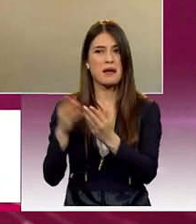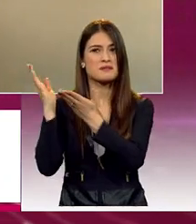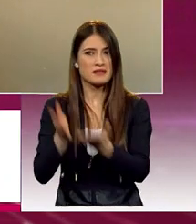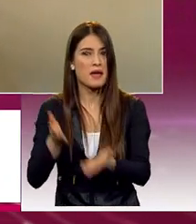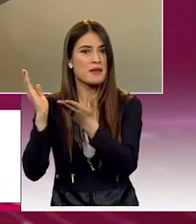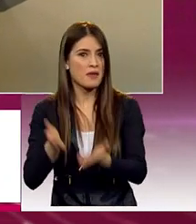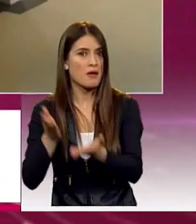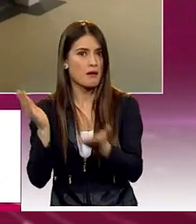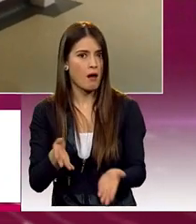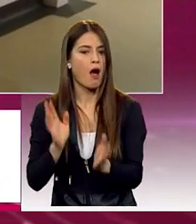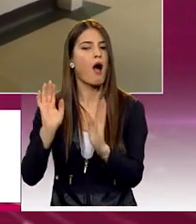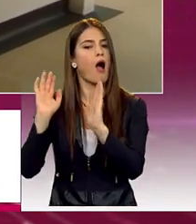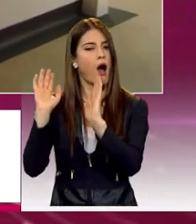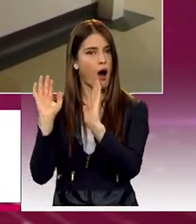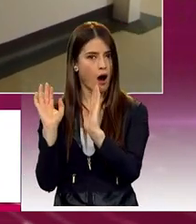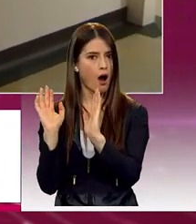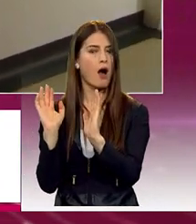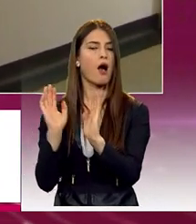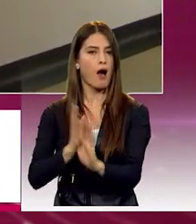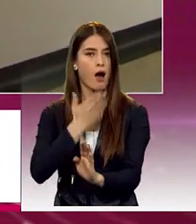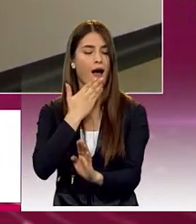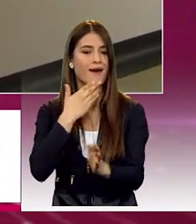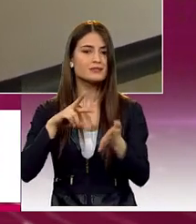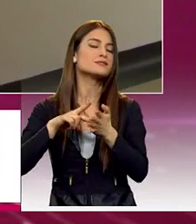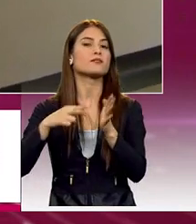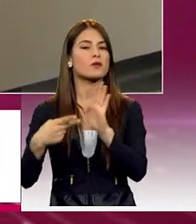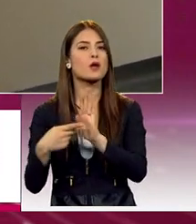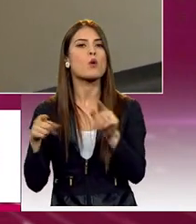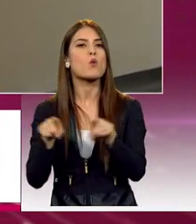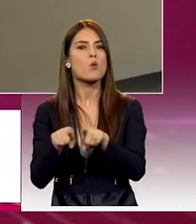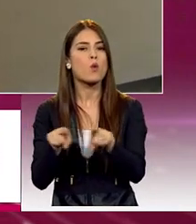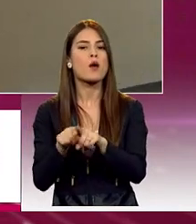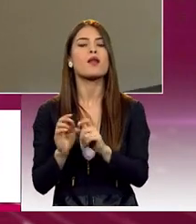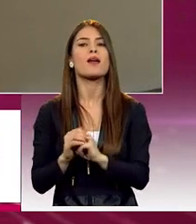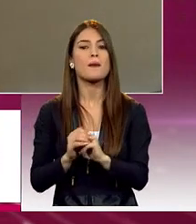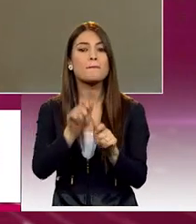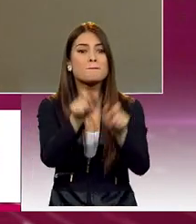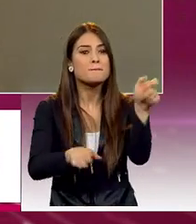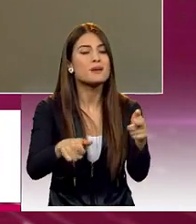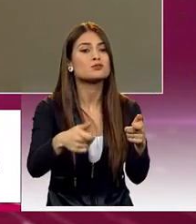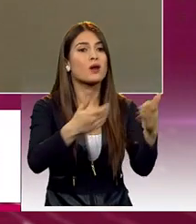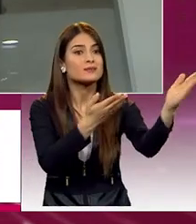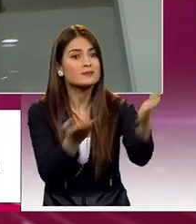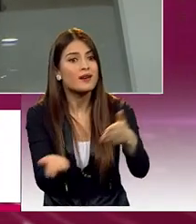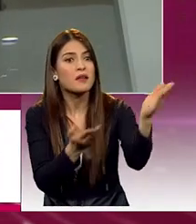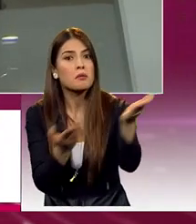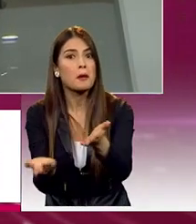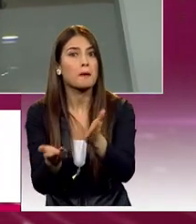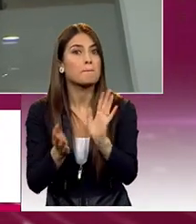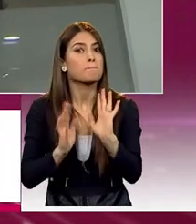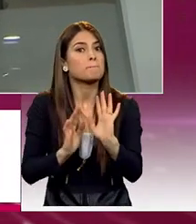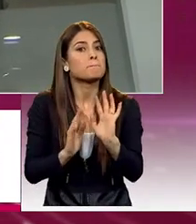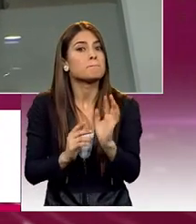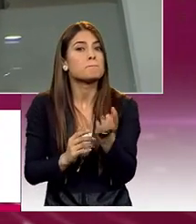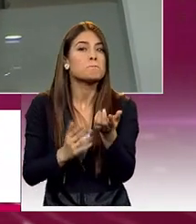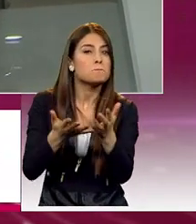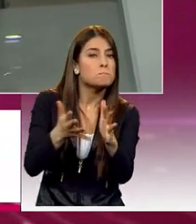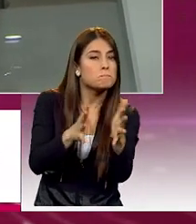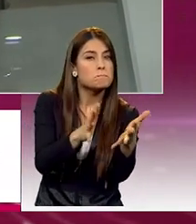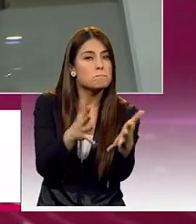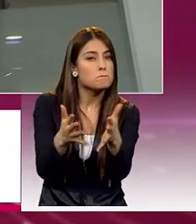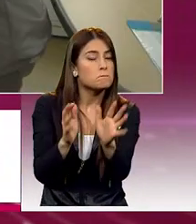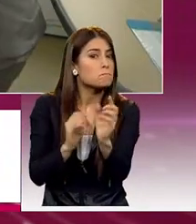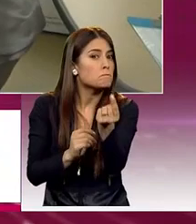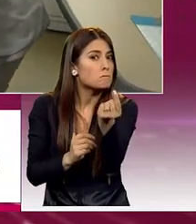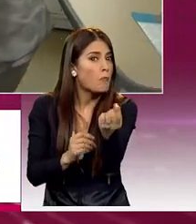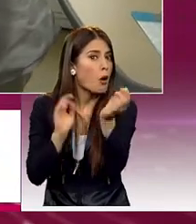es la reacción a que el incremento en el número de pacientes todavía está por venir. Por ende, nos preparamos de la manera